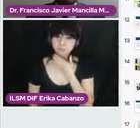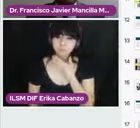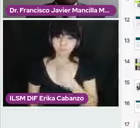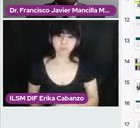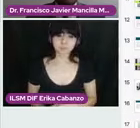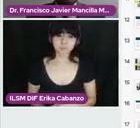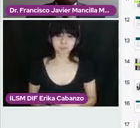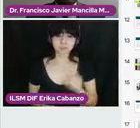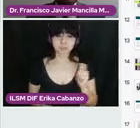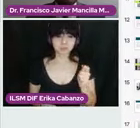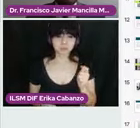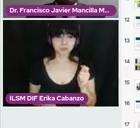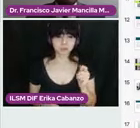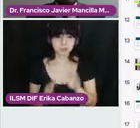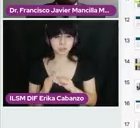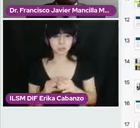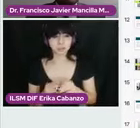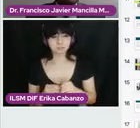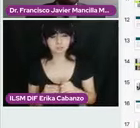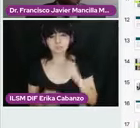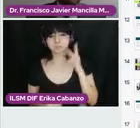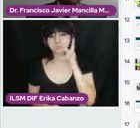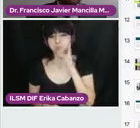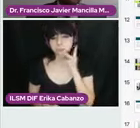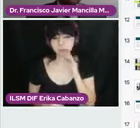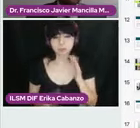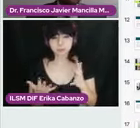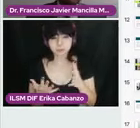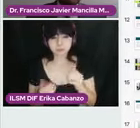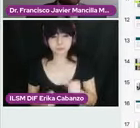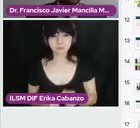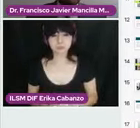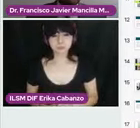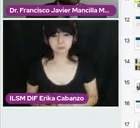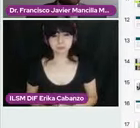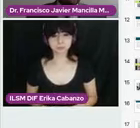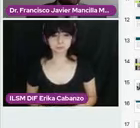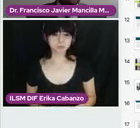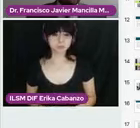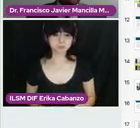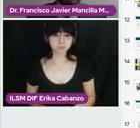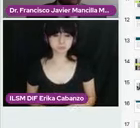los 8000 Hz, ¿sí? Aquí vemos el ejemplo,